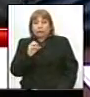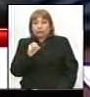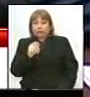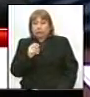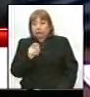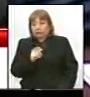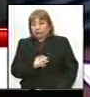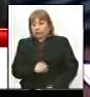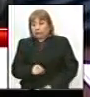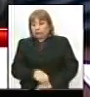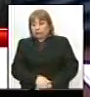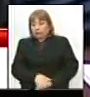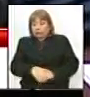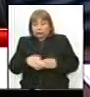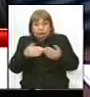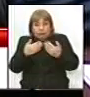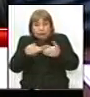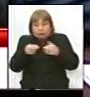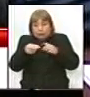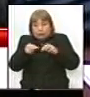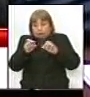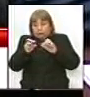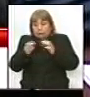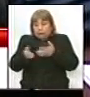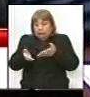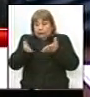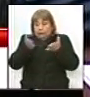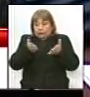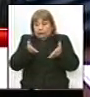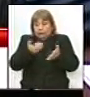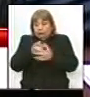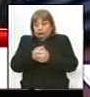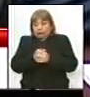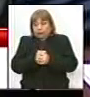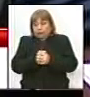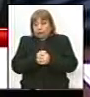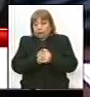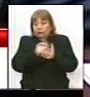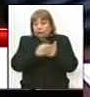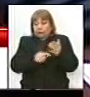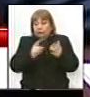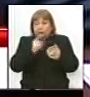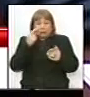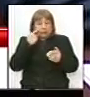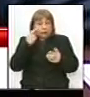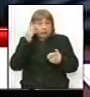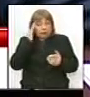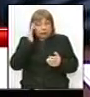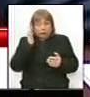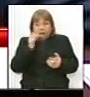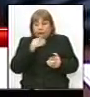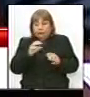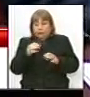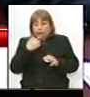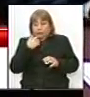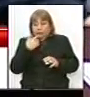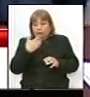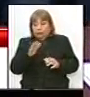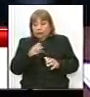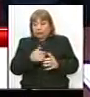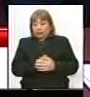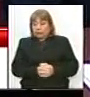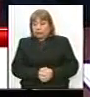ya que me ha permitido traer este tema a colación que no lo pensaba hacer pero ya que lo ha mencionado es el congresista